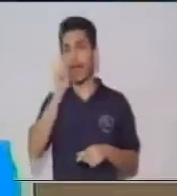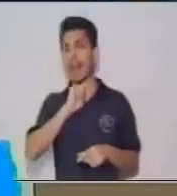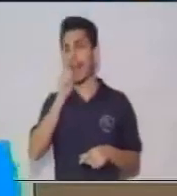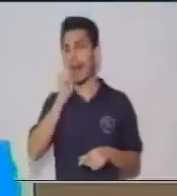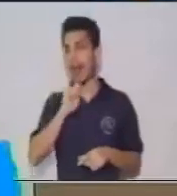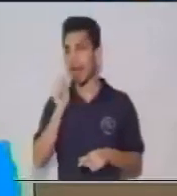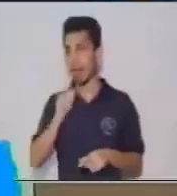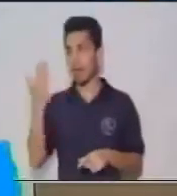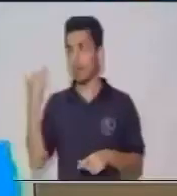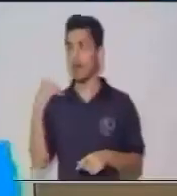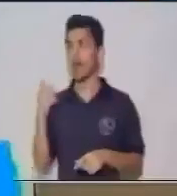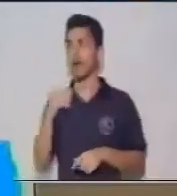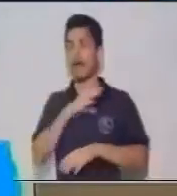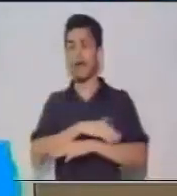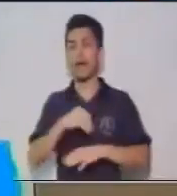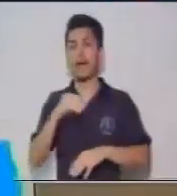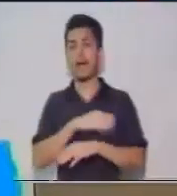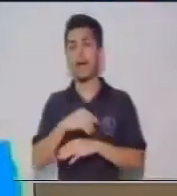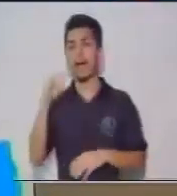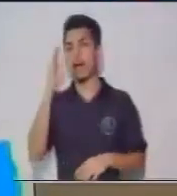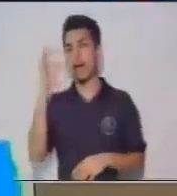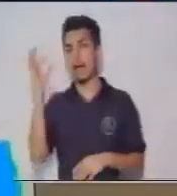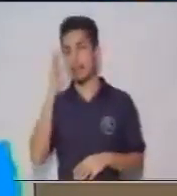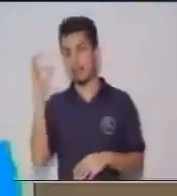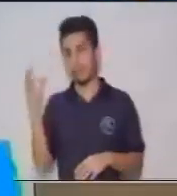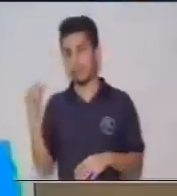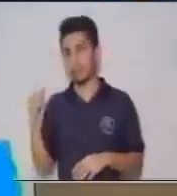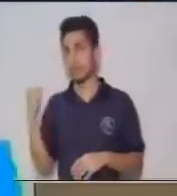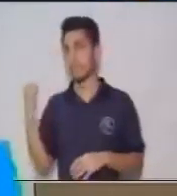niño va a ser la N